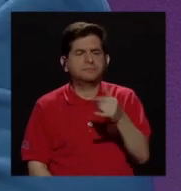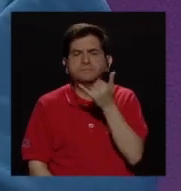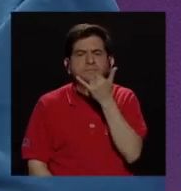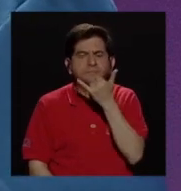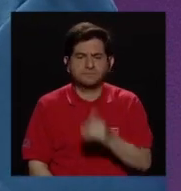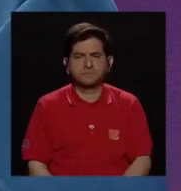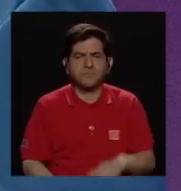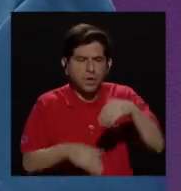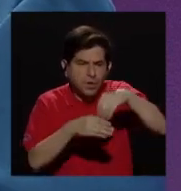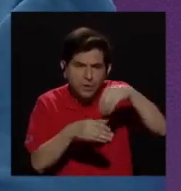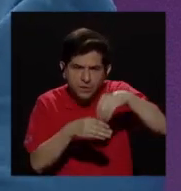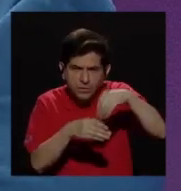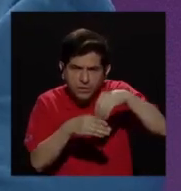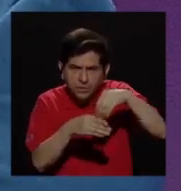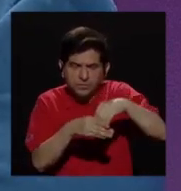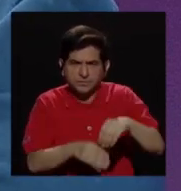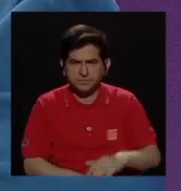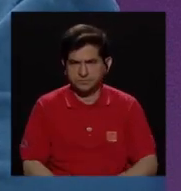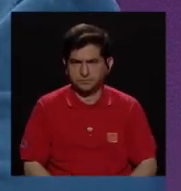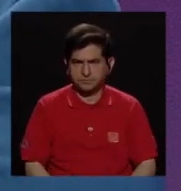está el componente